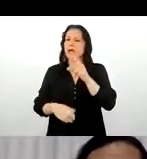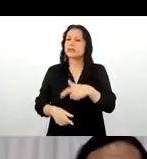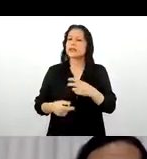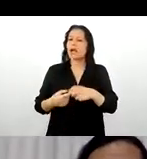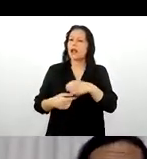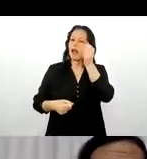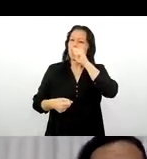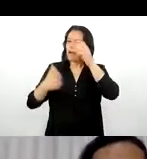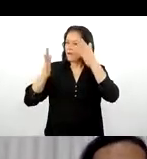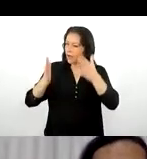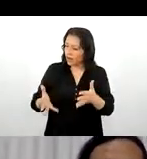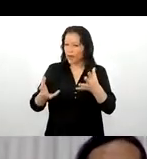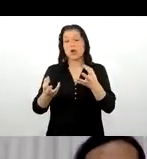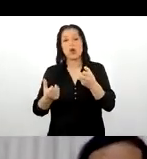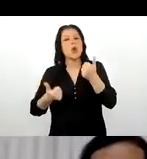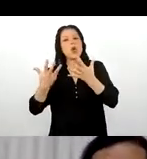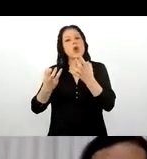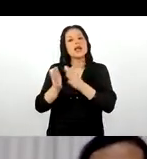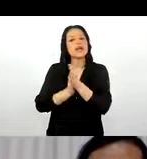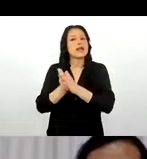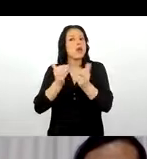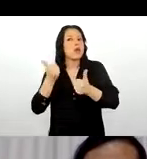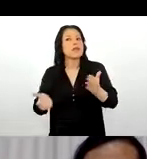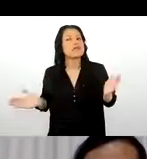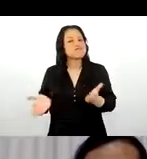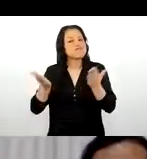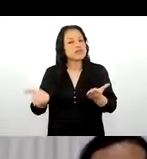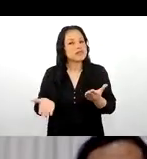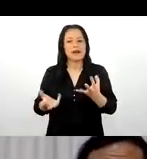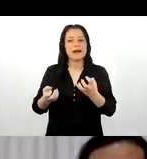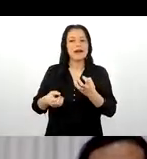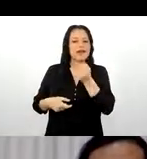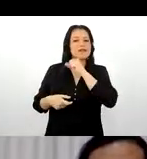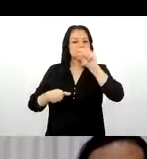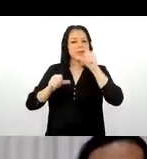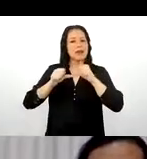desea, que quiere, que se motiva. Y desde ya,